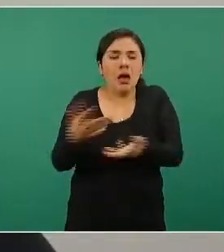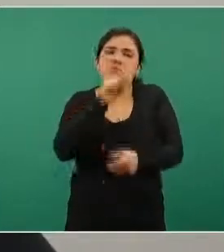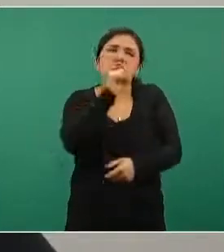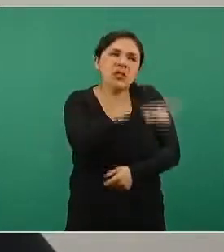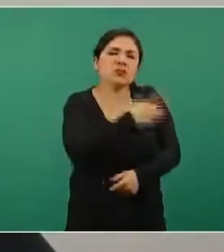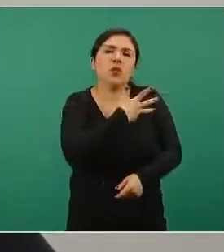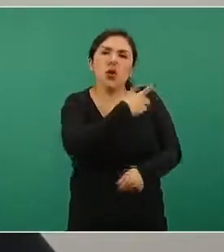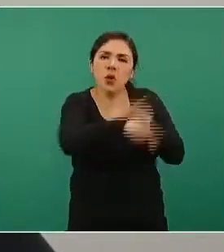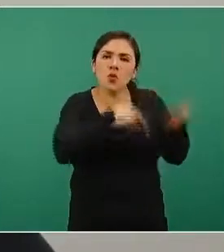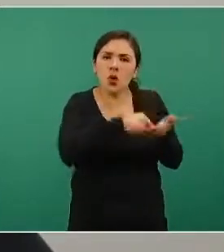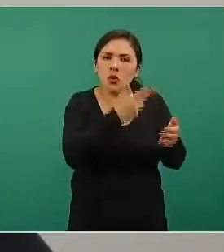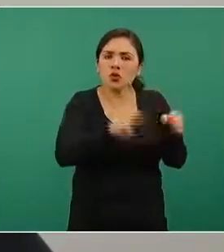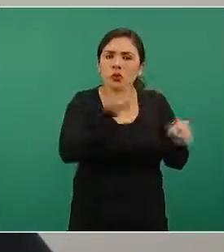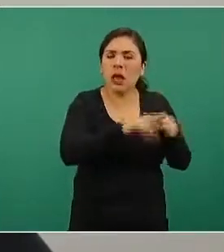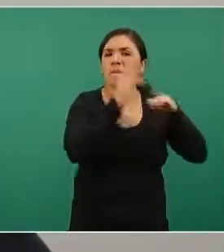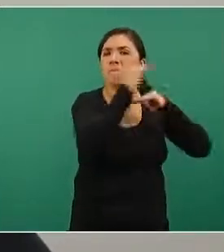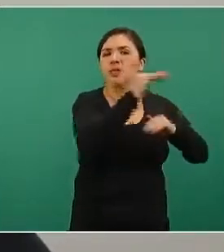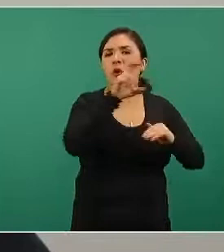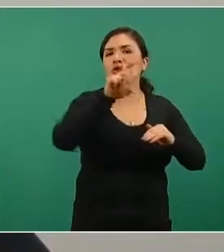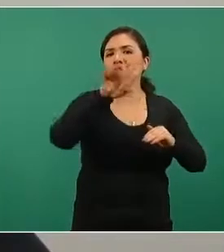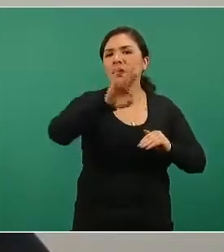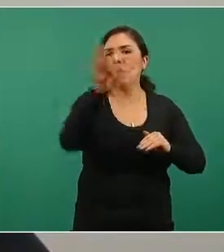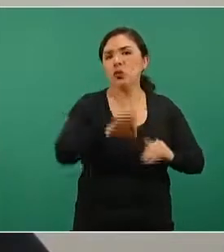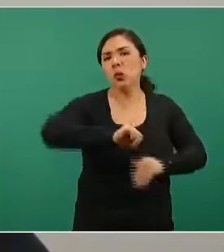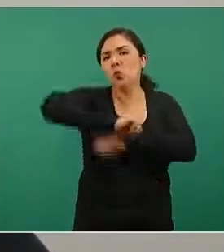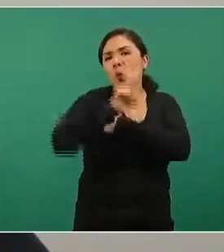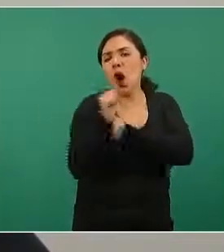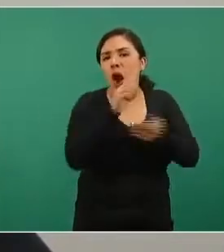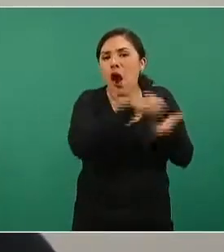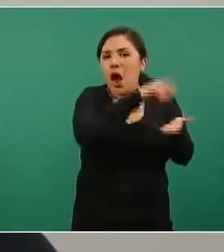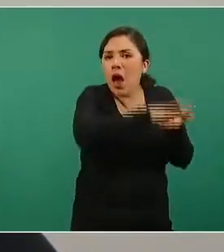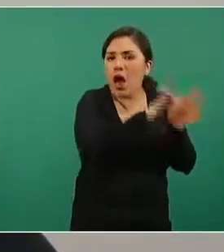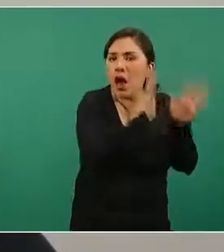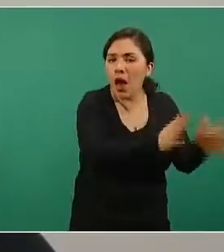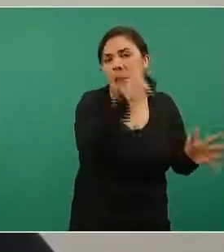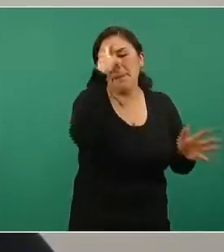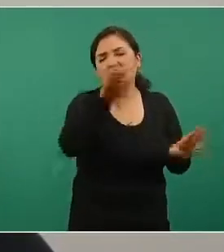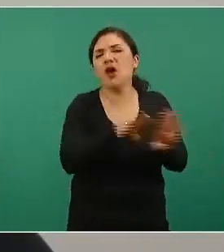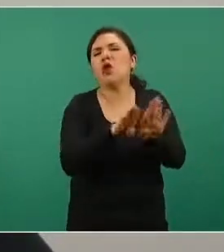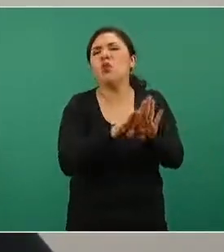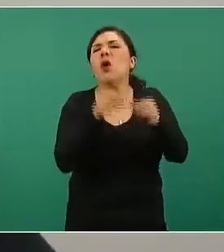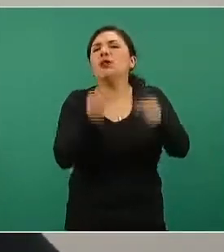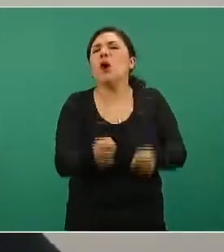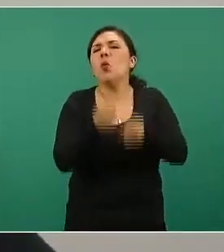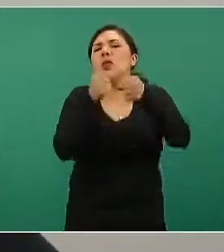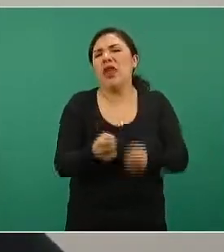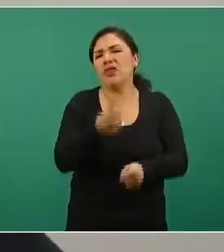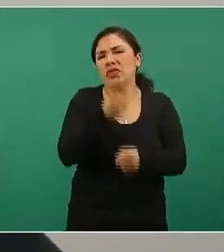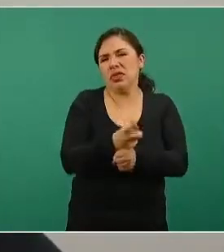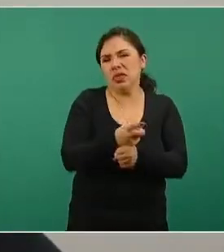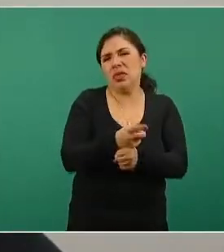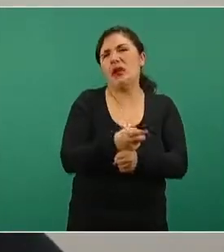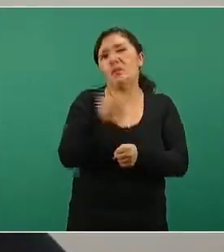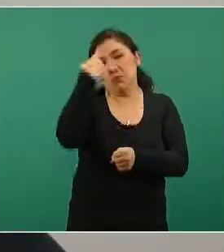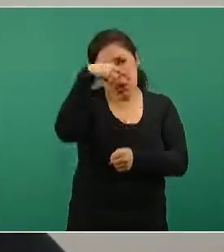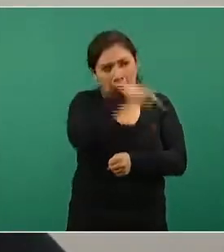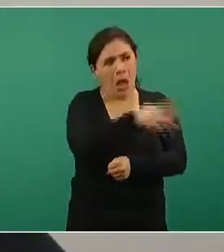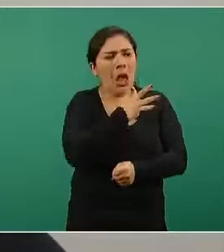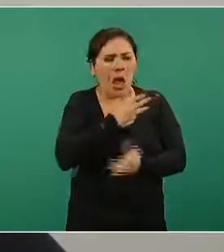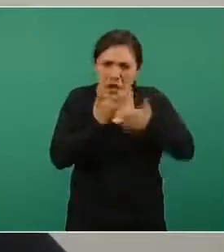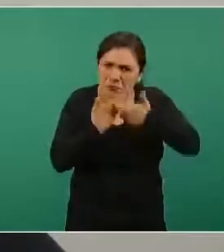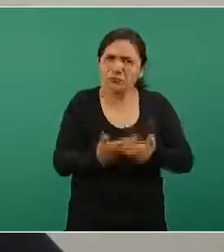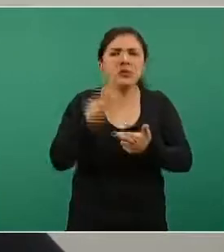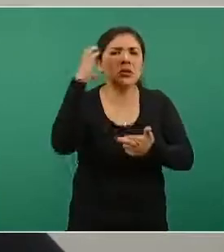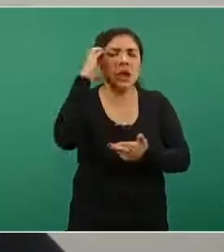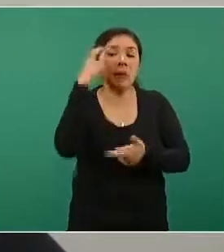este elemento del 30% es precisamente una medida de seguridad en donde siempre se tendrá ese número de camas